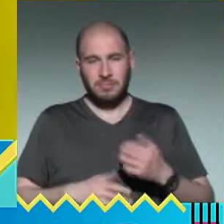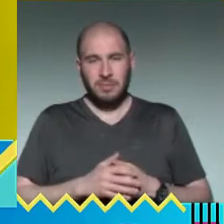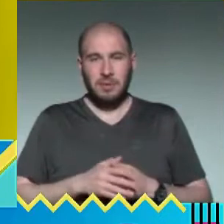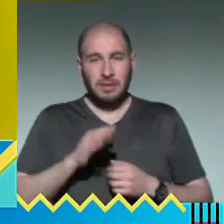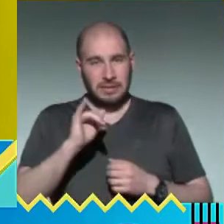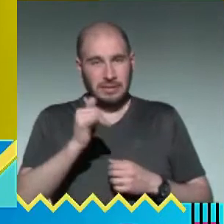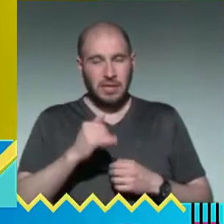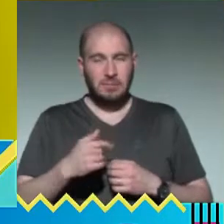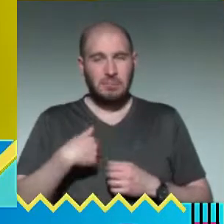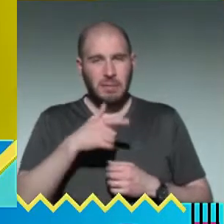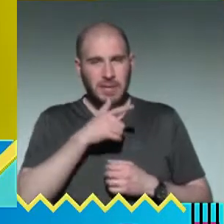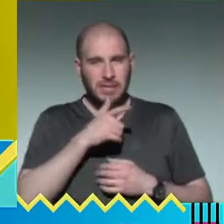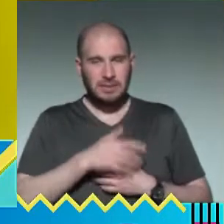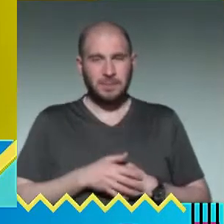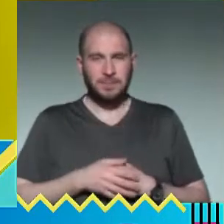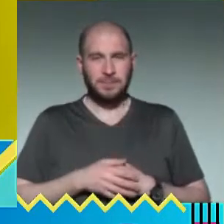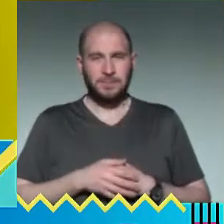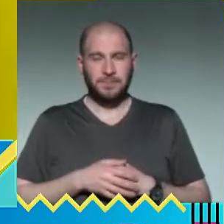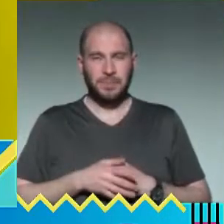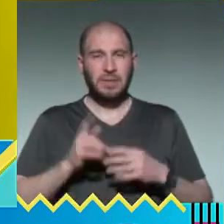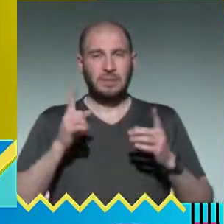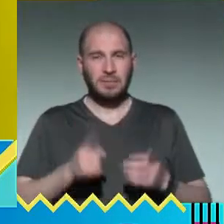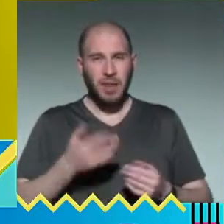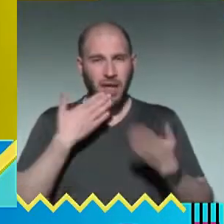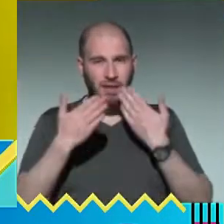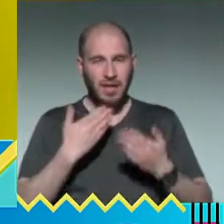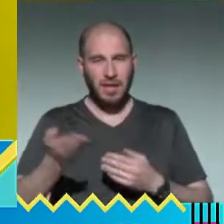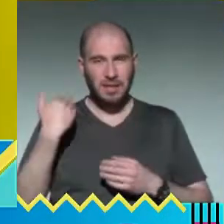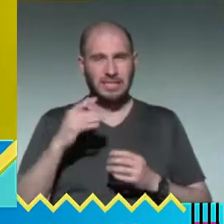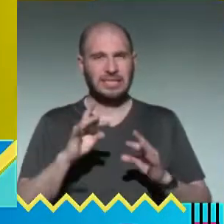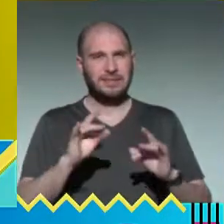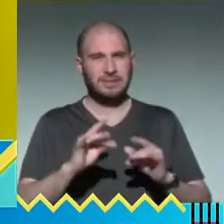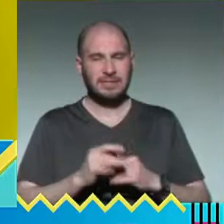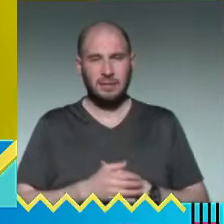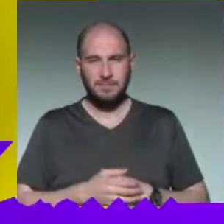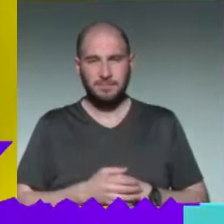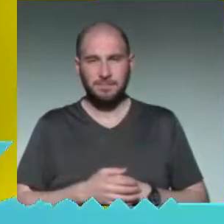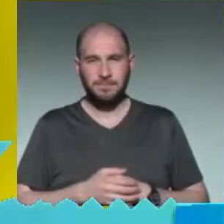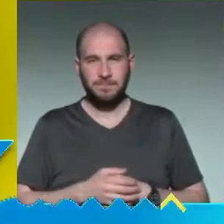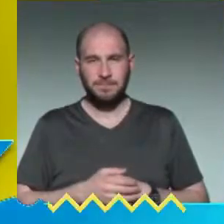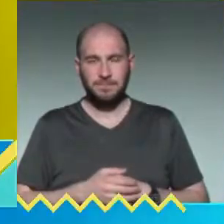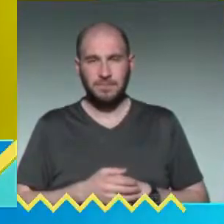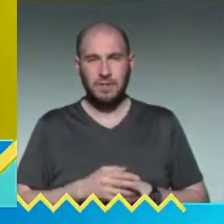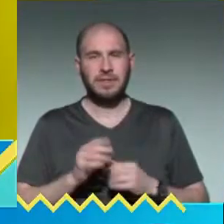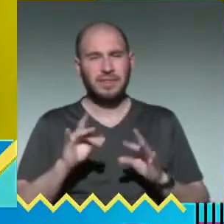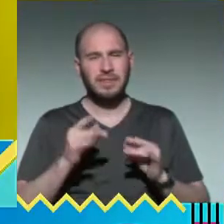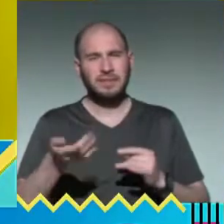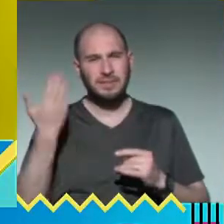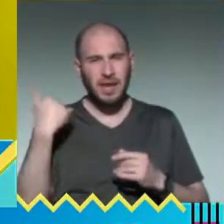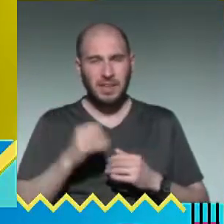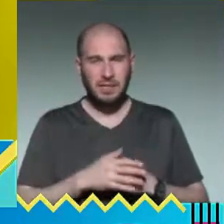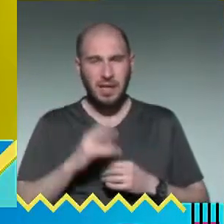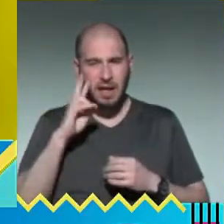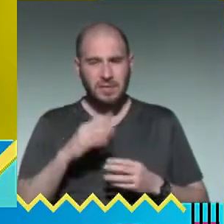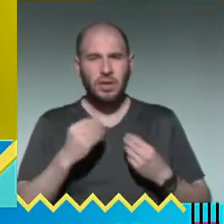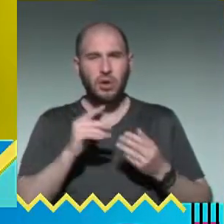parte sí. Yo creo que, digamos, también lo habíamos hablado, digamos, es difícil, era difícil en su momento ver